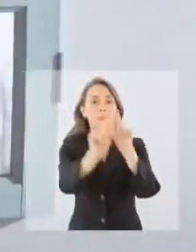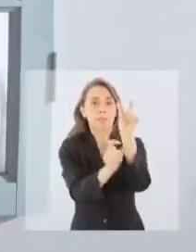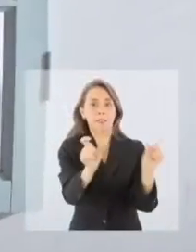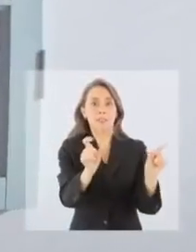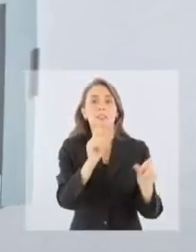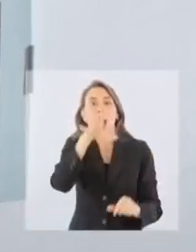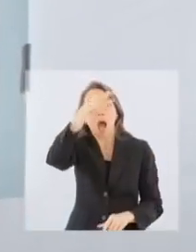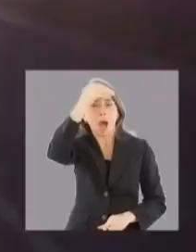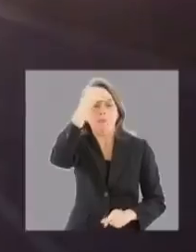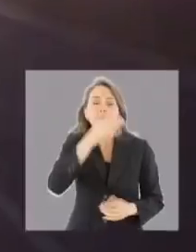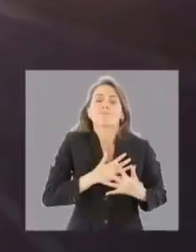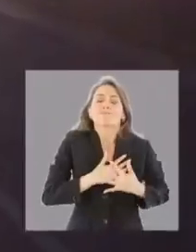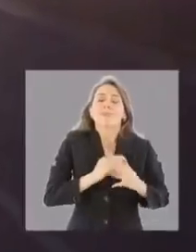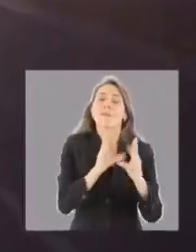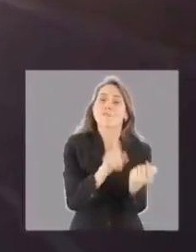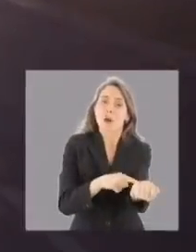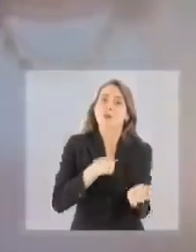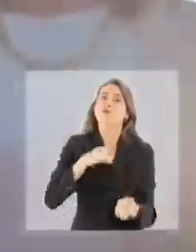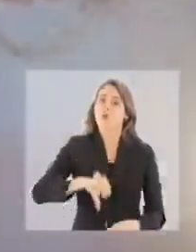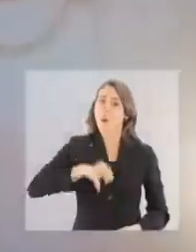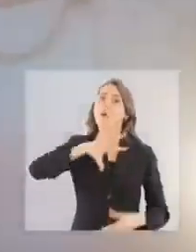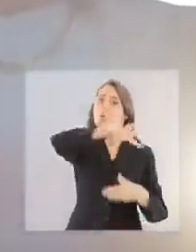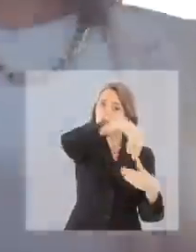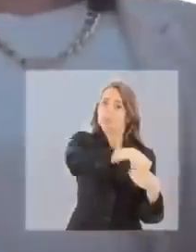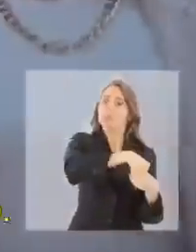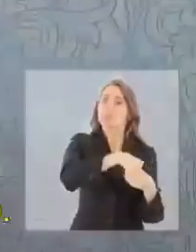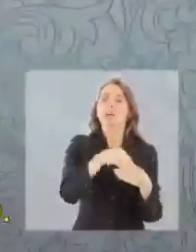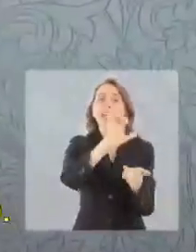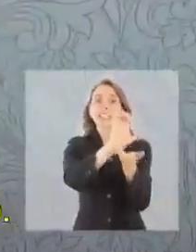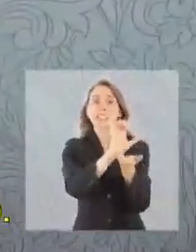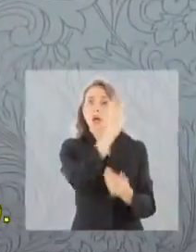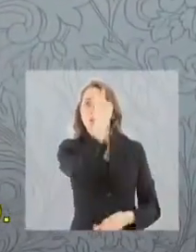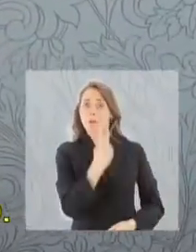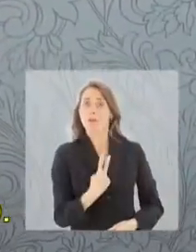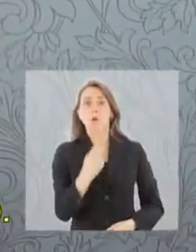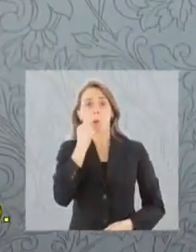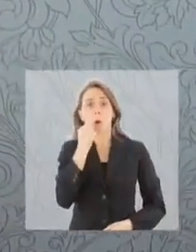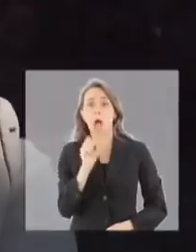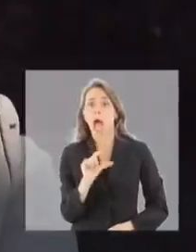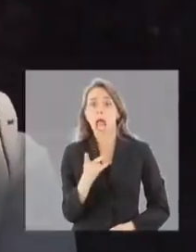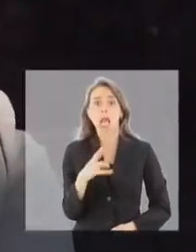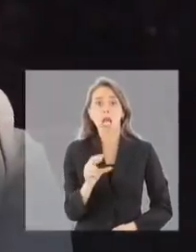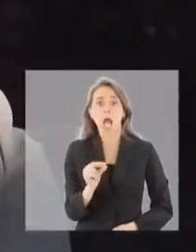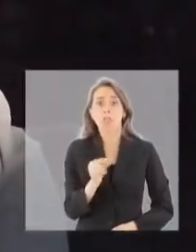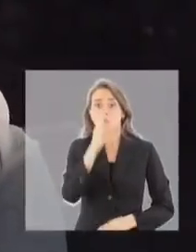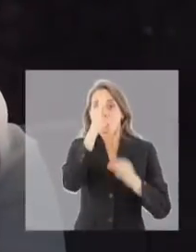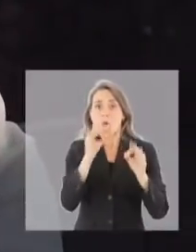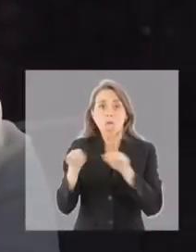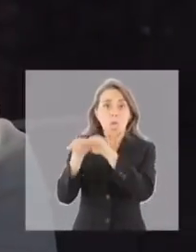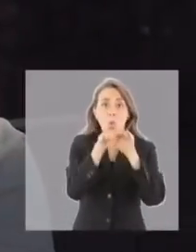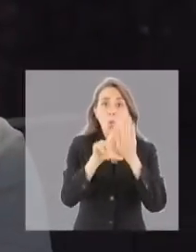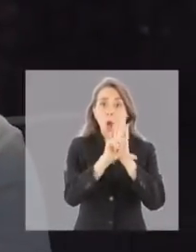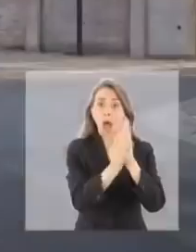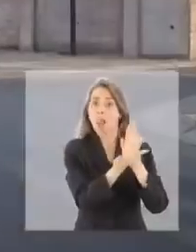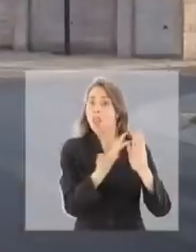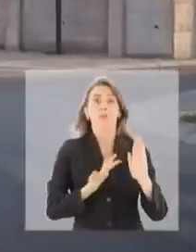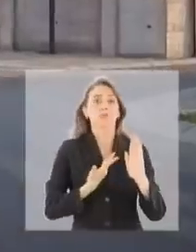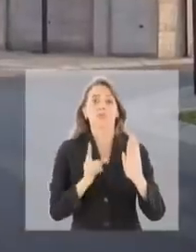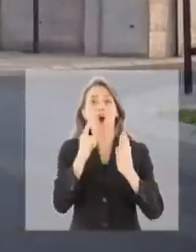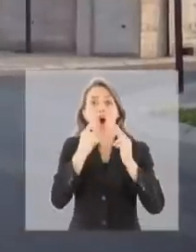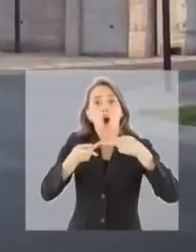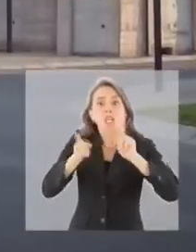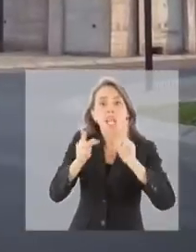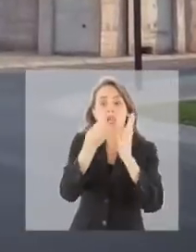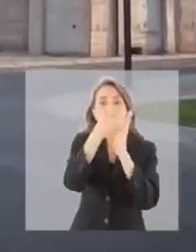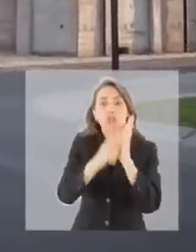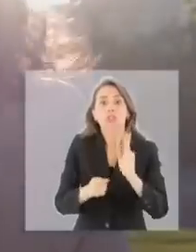diversidad que he aprendido a querer con mi familia y de la que estoy orgullosa de ser parte. Pero hoy para el Estado soy Alejandro. No somos iguales ante la ley. No tenemos